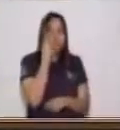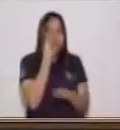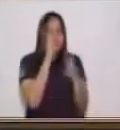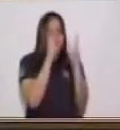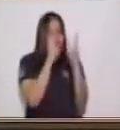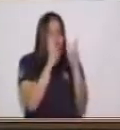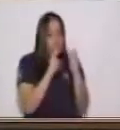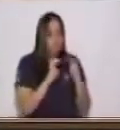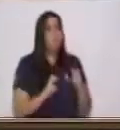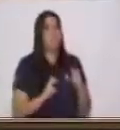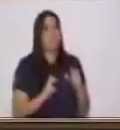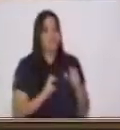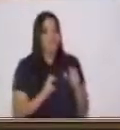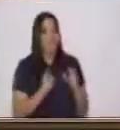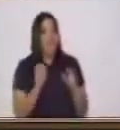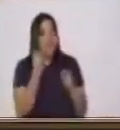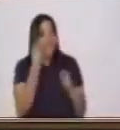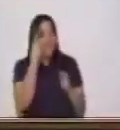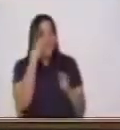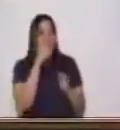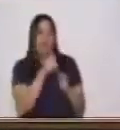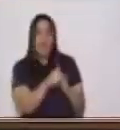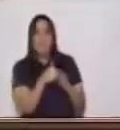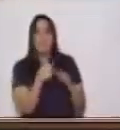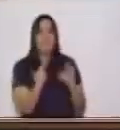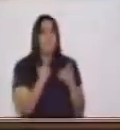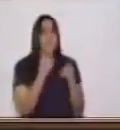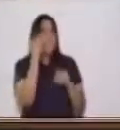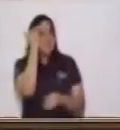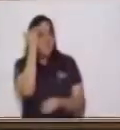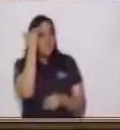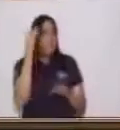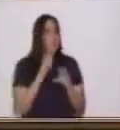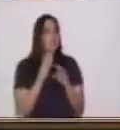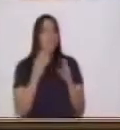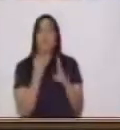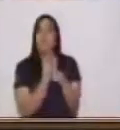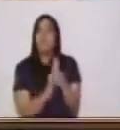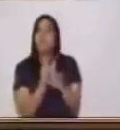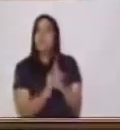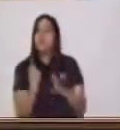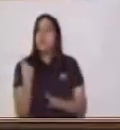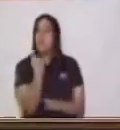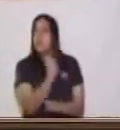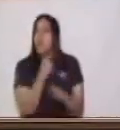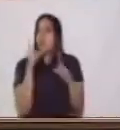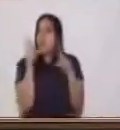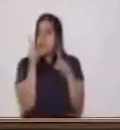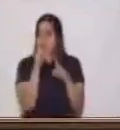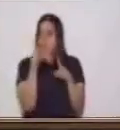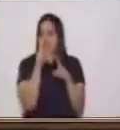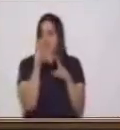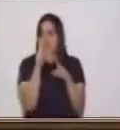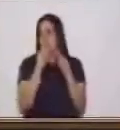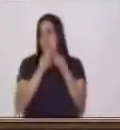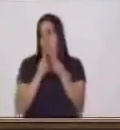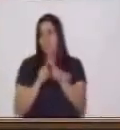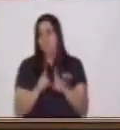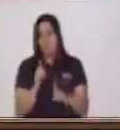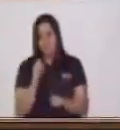tenemos nosotros en algún momento inconveniente de distinguir cuándo utilizar una o utilizar otra de las